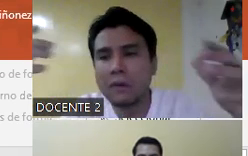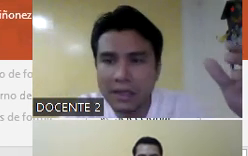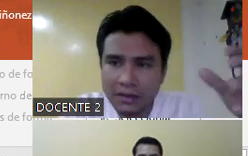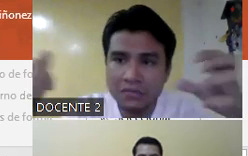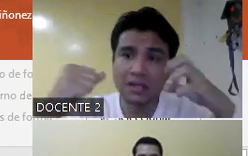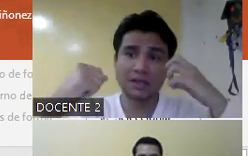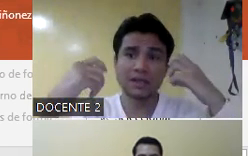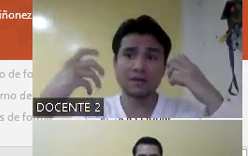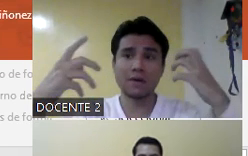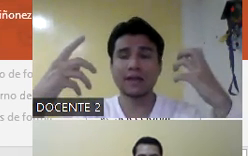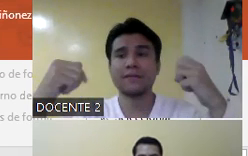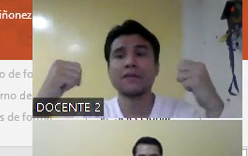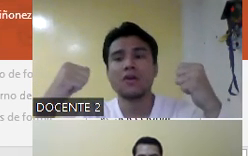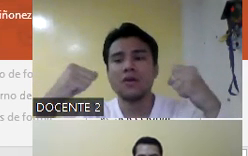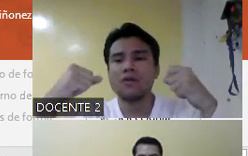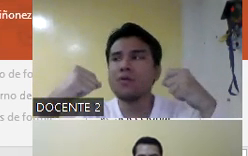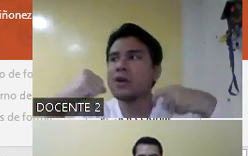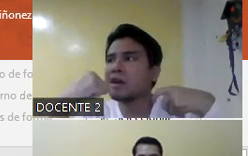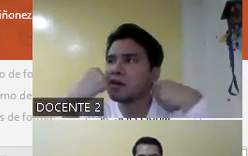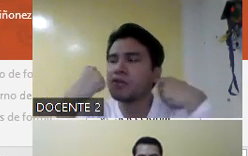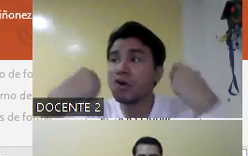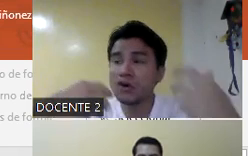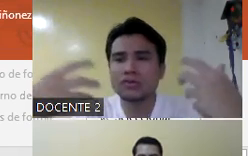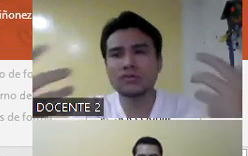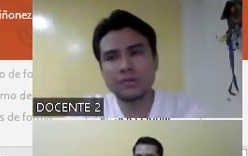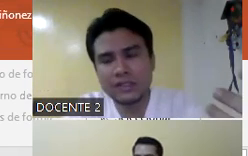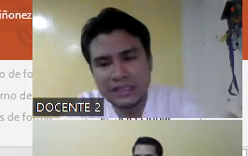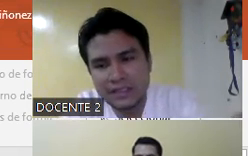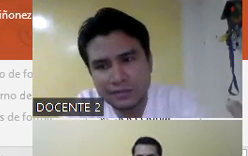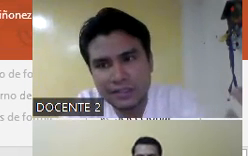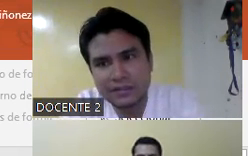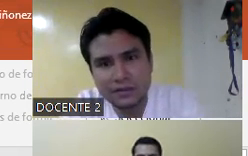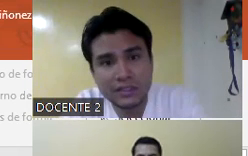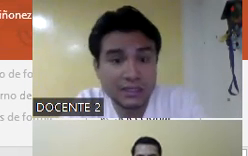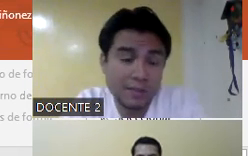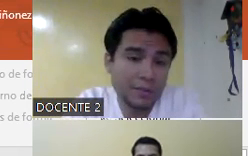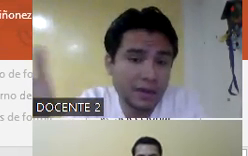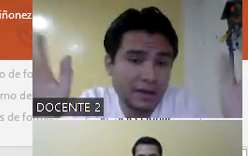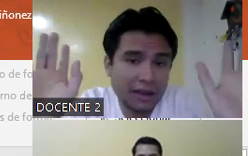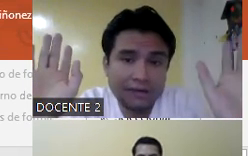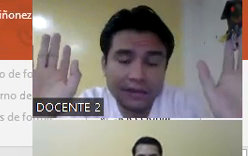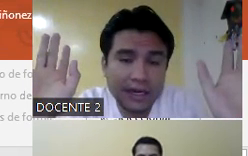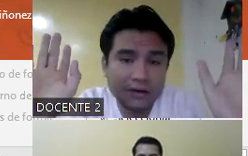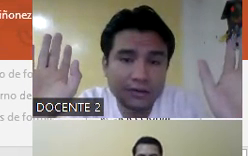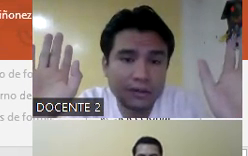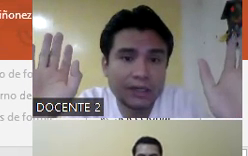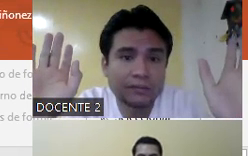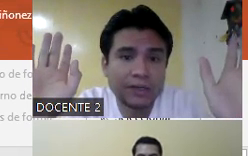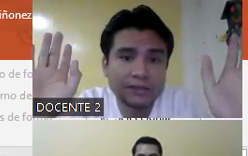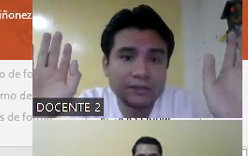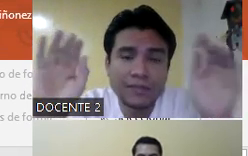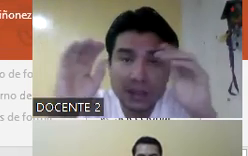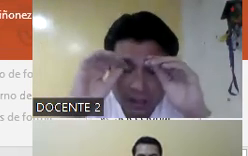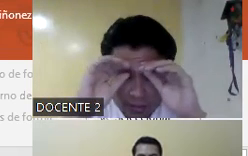circulación adecuada, una dieta adecuada, un no consumo de ciertas sustancias tóxicas que me pueden afectar a corto o a